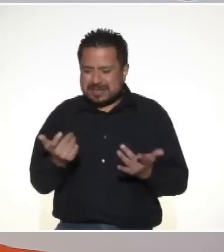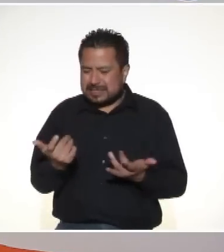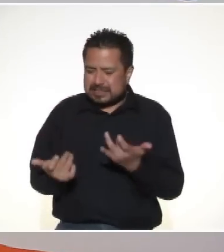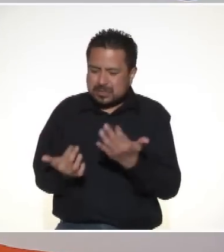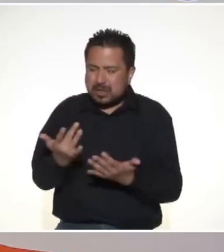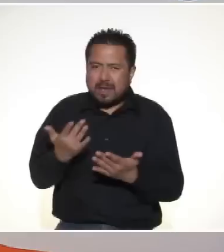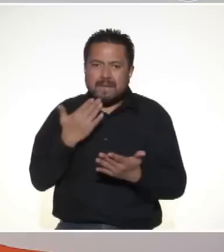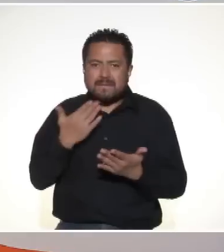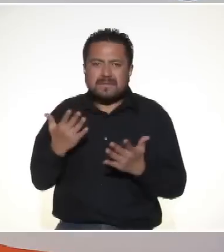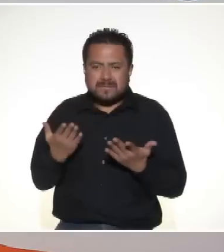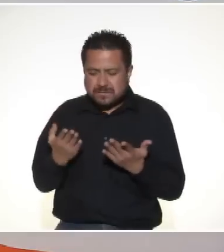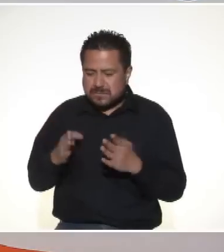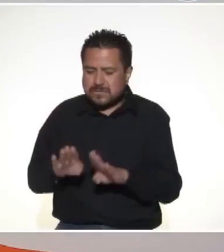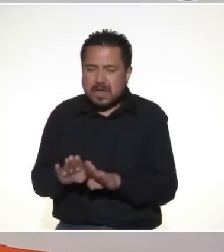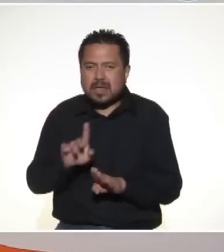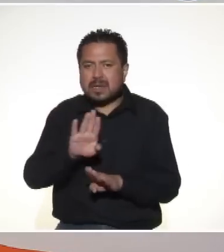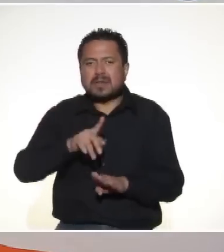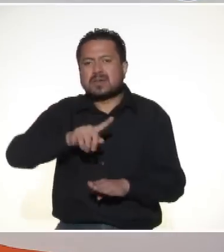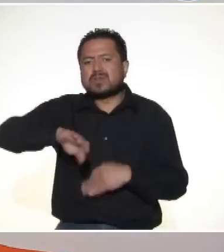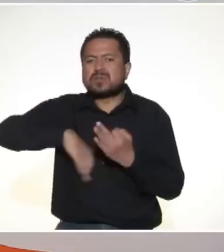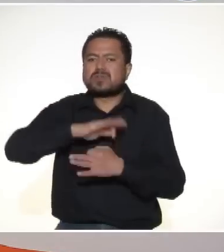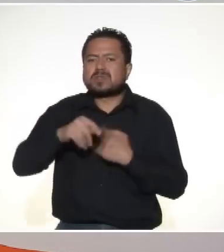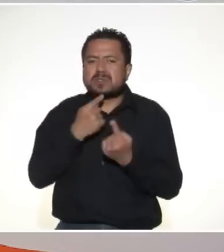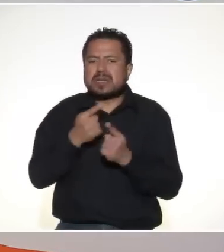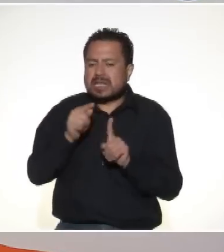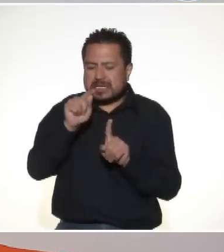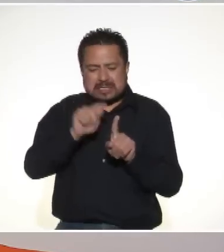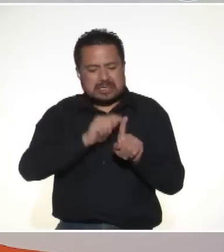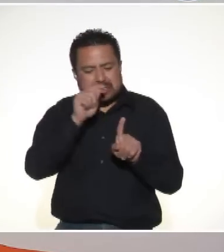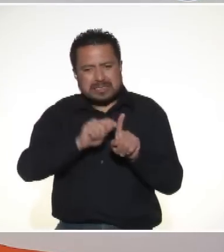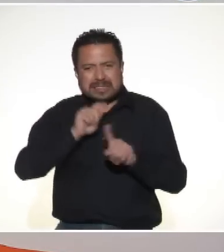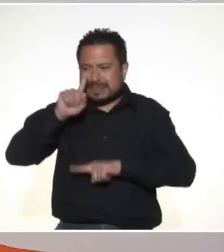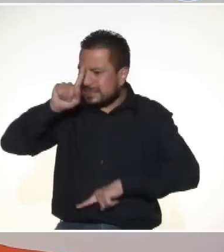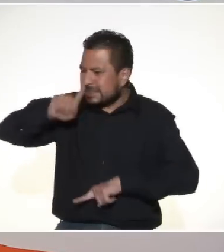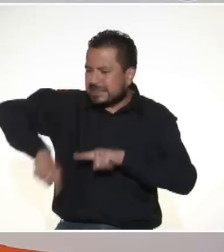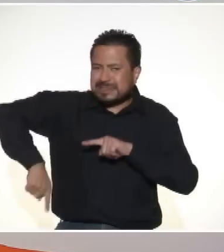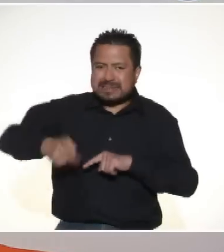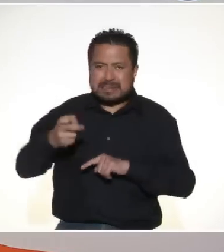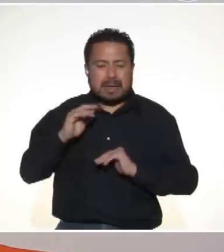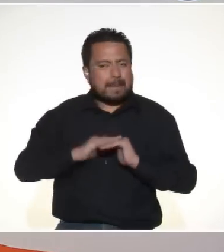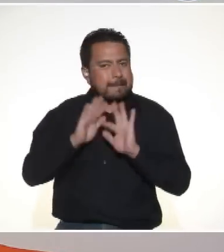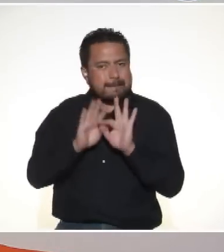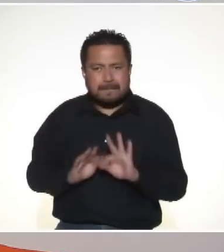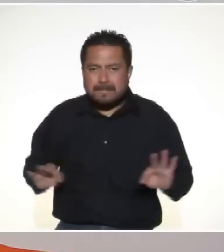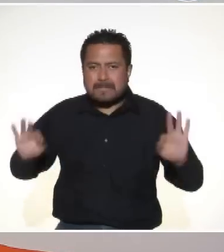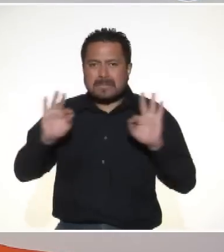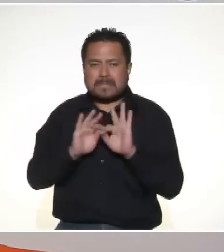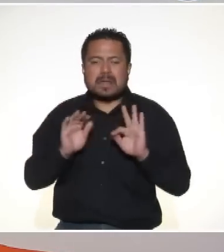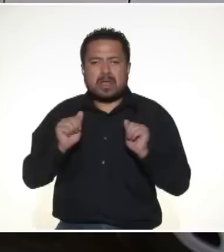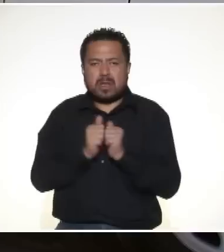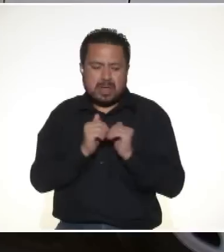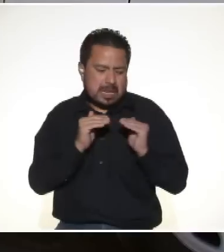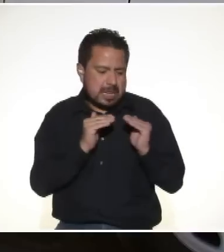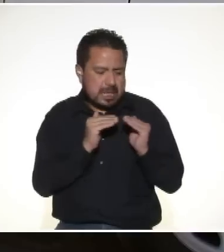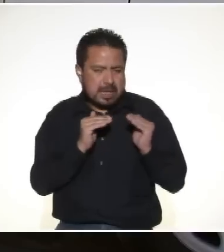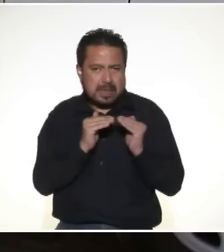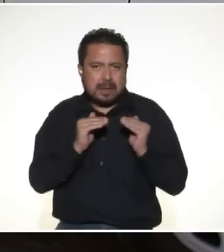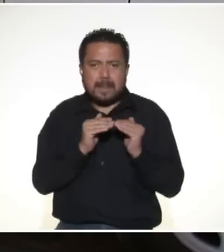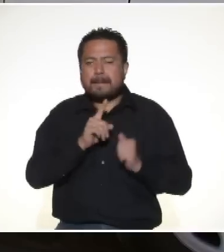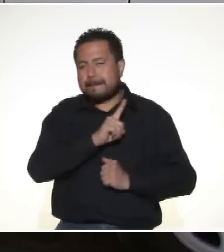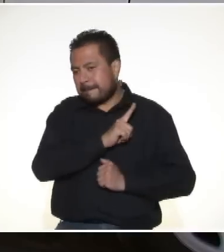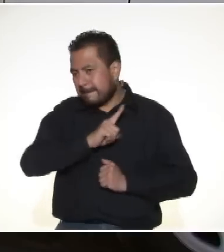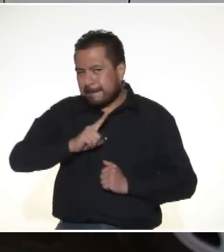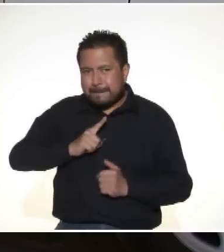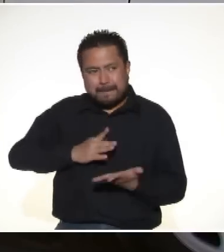bien cerradas, que los niños no manipulen los cerillos o los encendedores. Eso sería muy importante a nivel de la casa, ¿no? Debemos